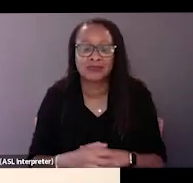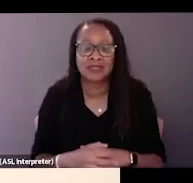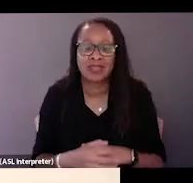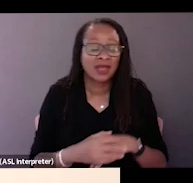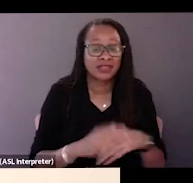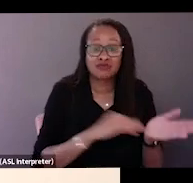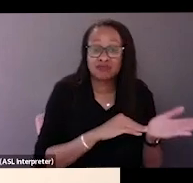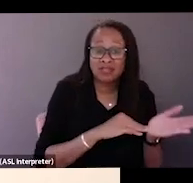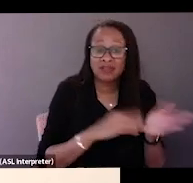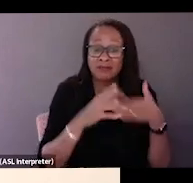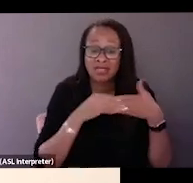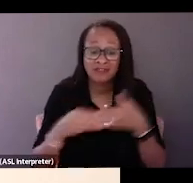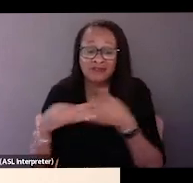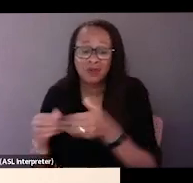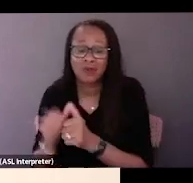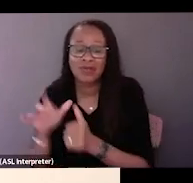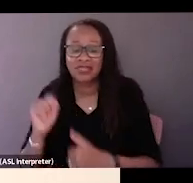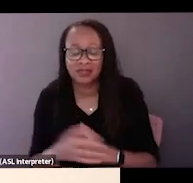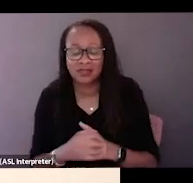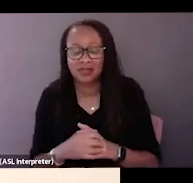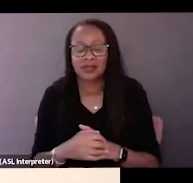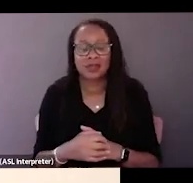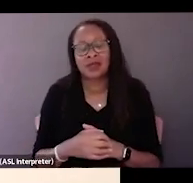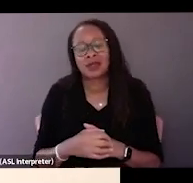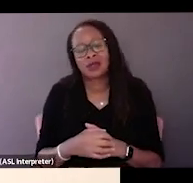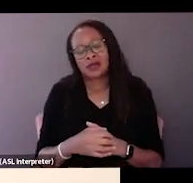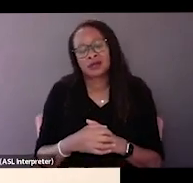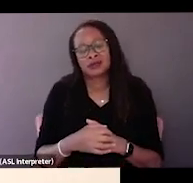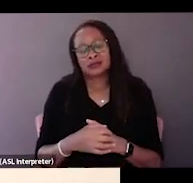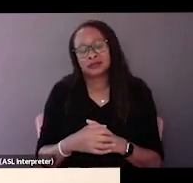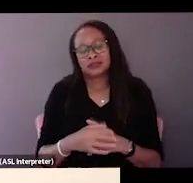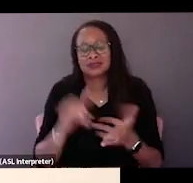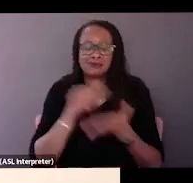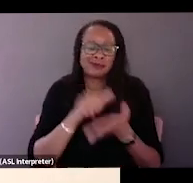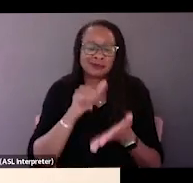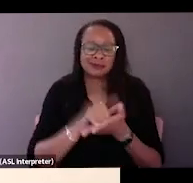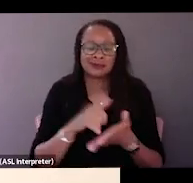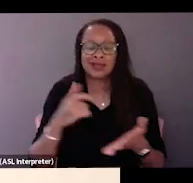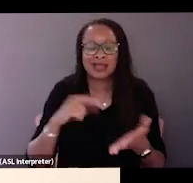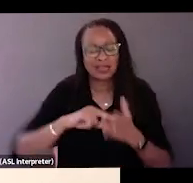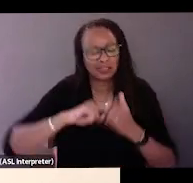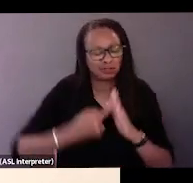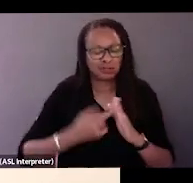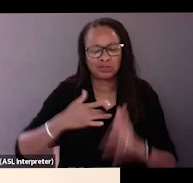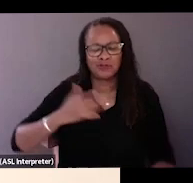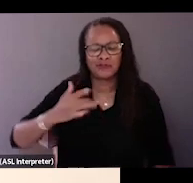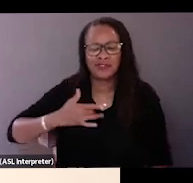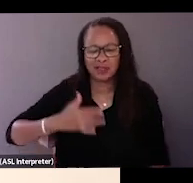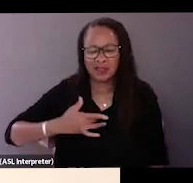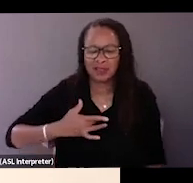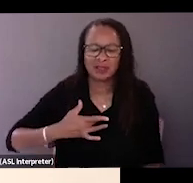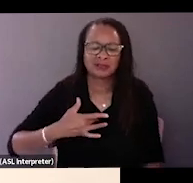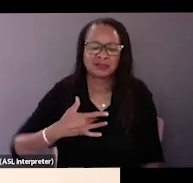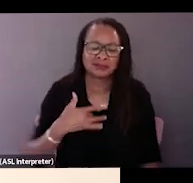en que, por supuesto, empiezo a aislarme y a quedarme dentro de mis propios pensamientos.